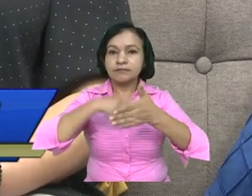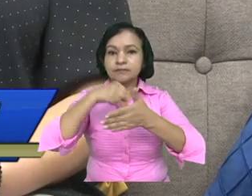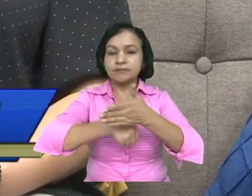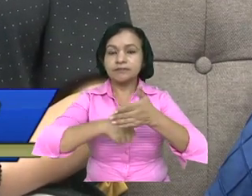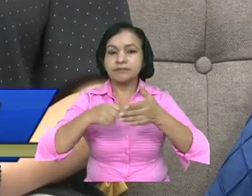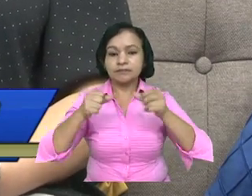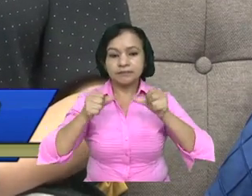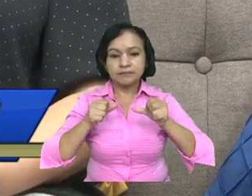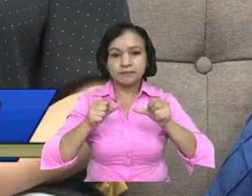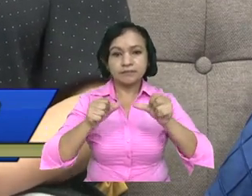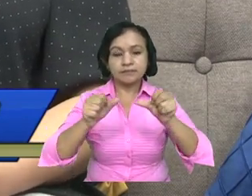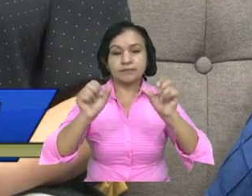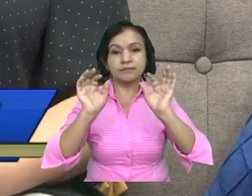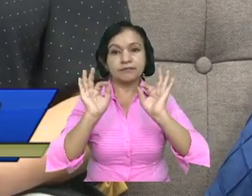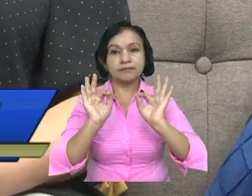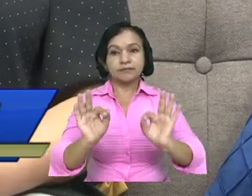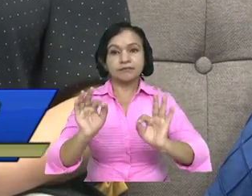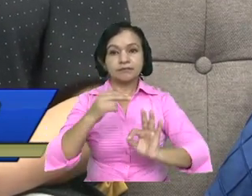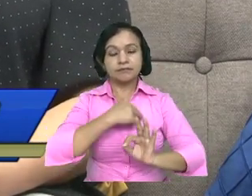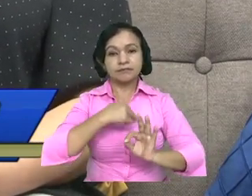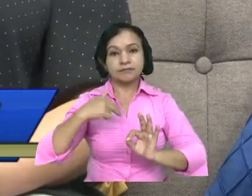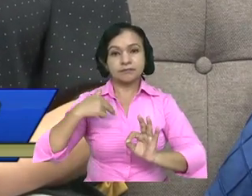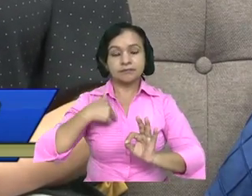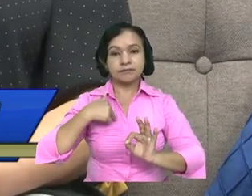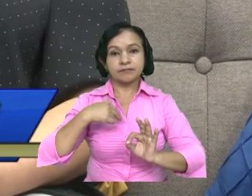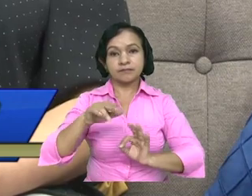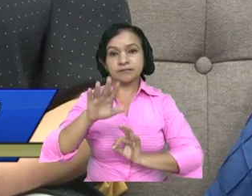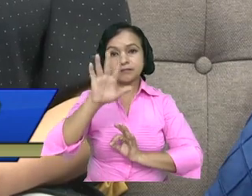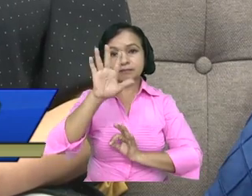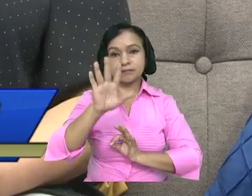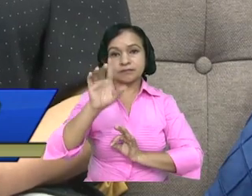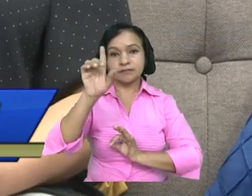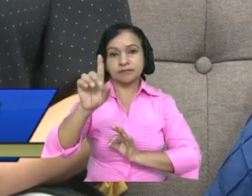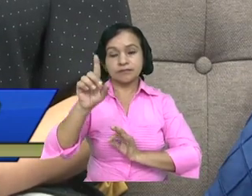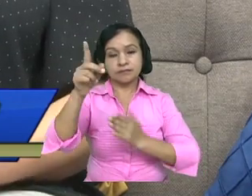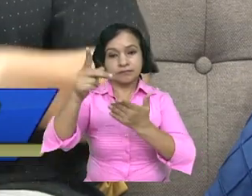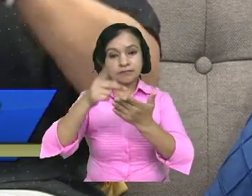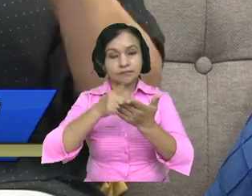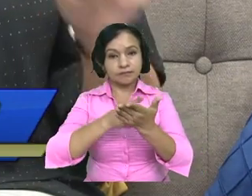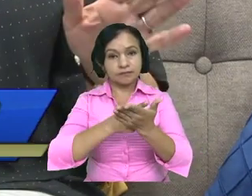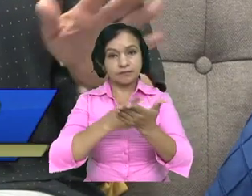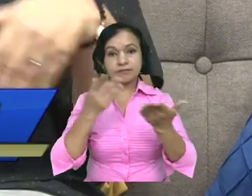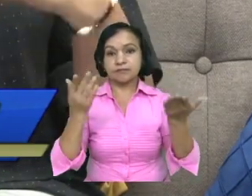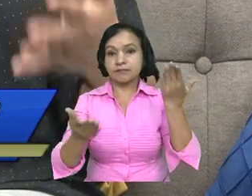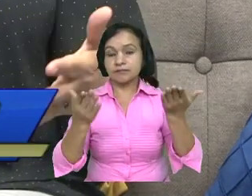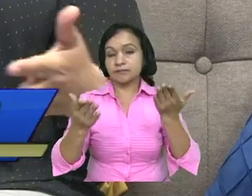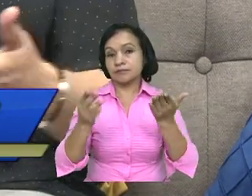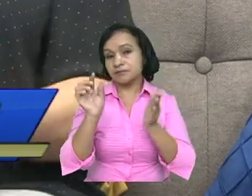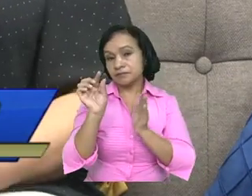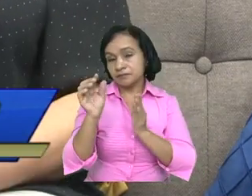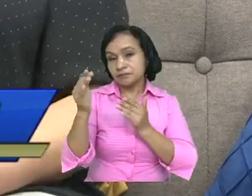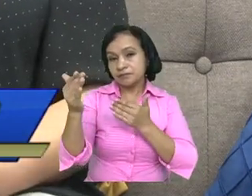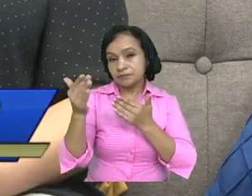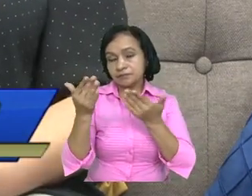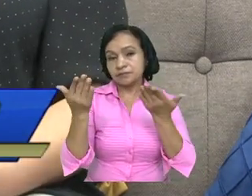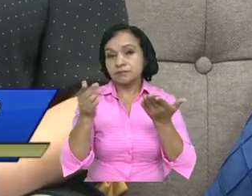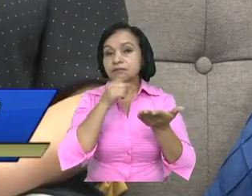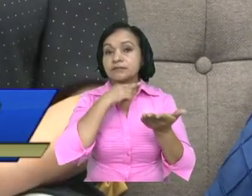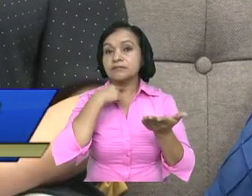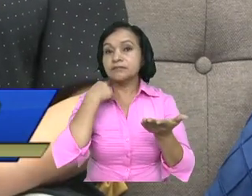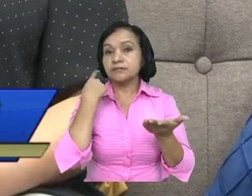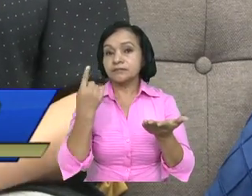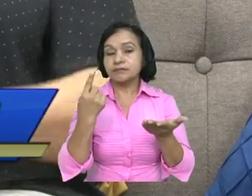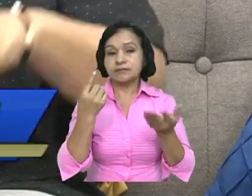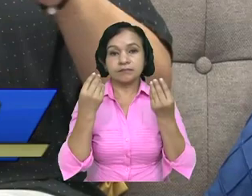manera simultánea incluso, se están formulando 51 proyectos que parece cifra poca, pero realmente